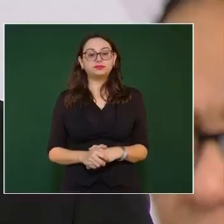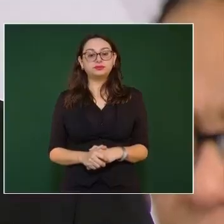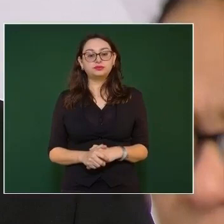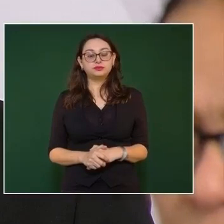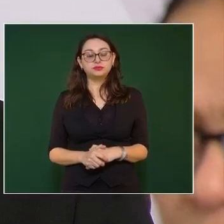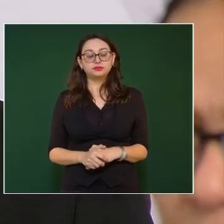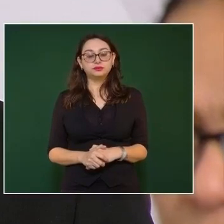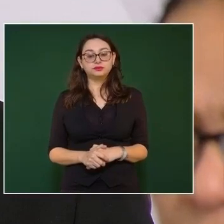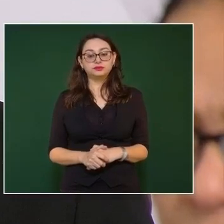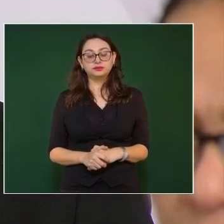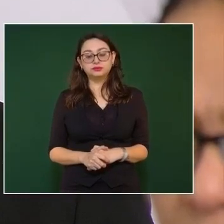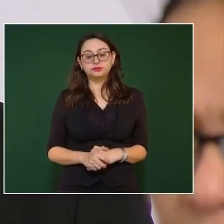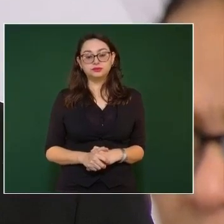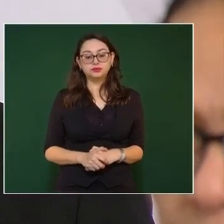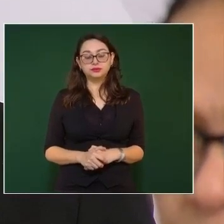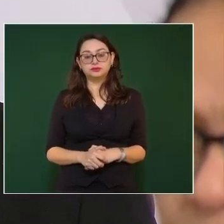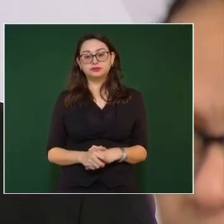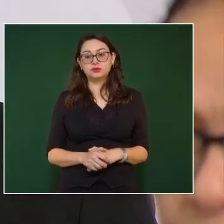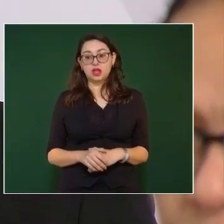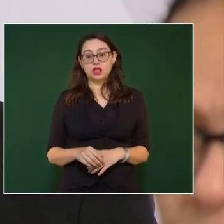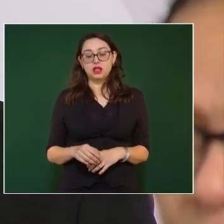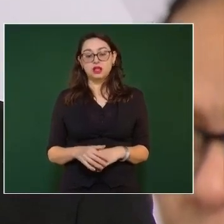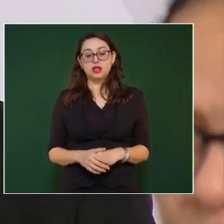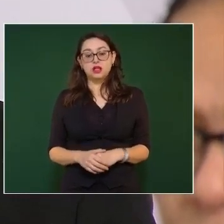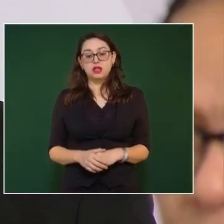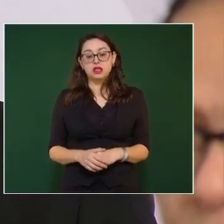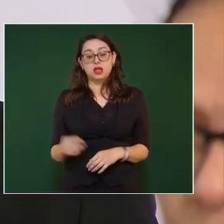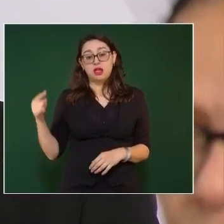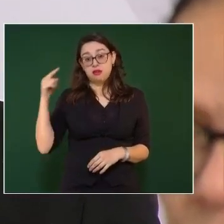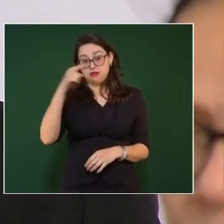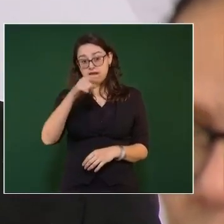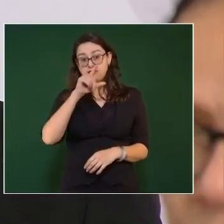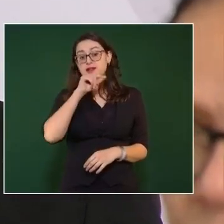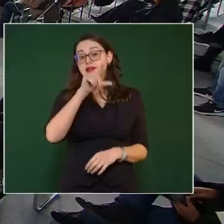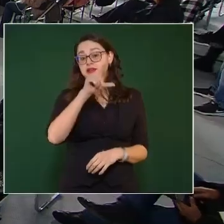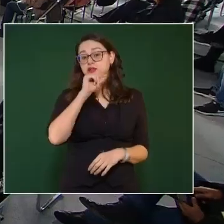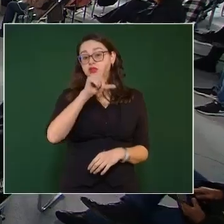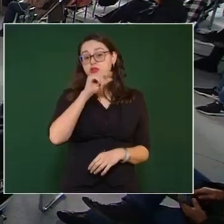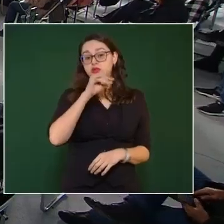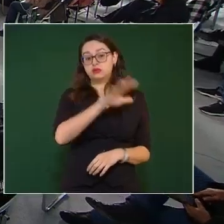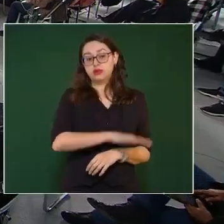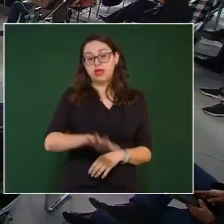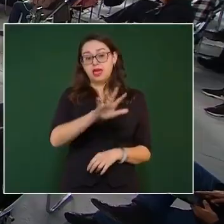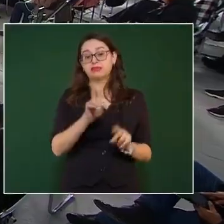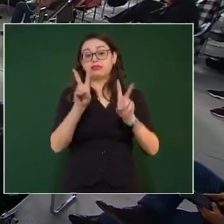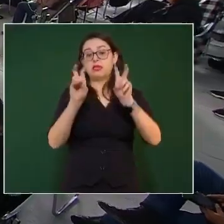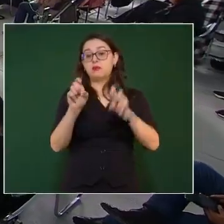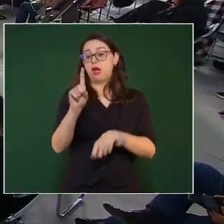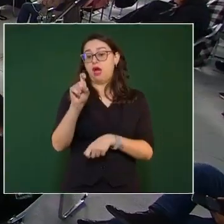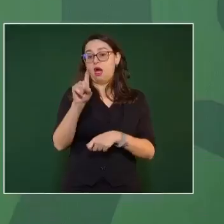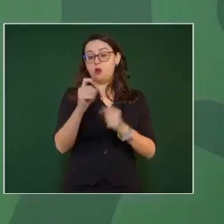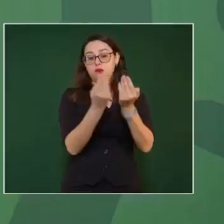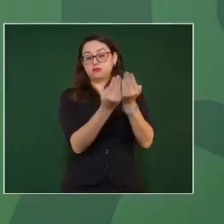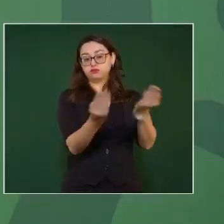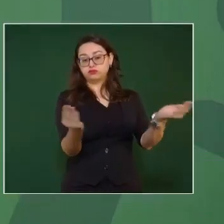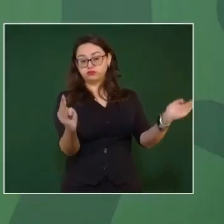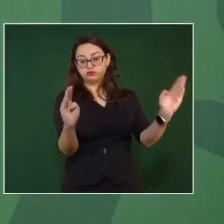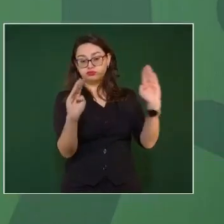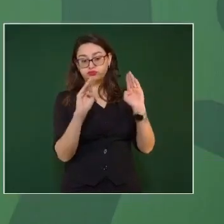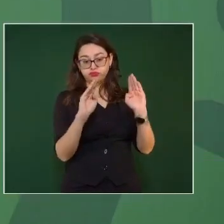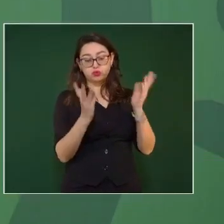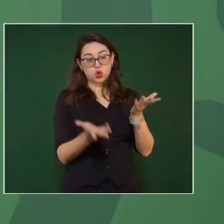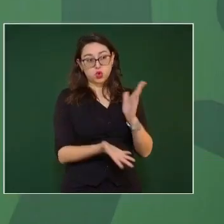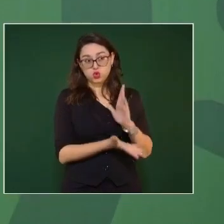de la presa El Zapotillo en los Altos de Jalisco. Ya estaba